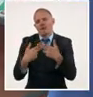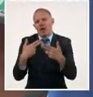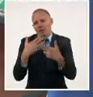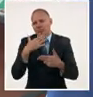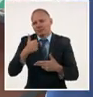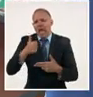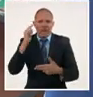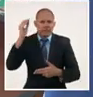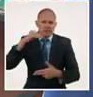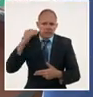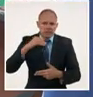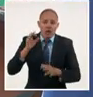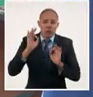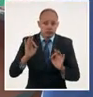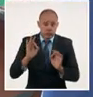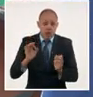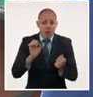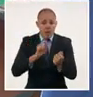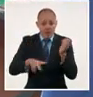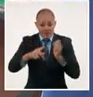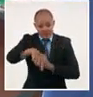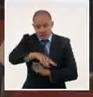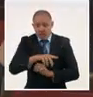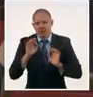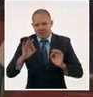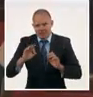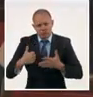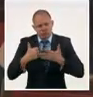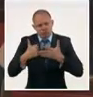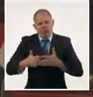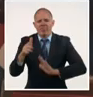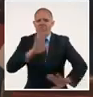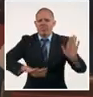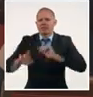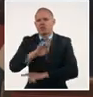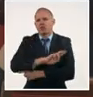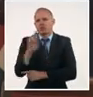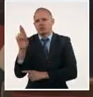le fallará nunca a la revolución. Boris García Cuartero, Canal Cubano de Noticias.